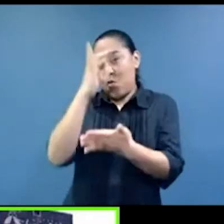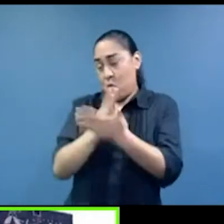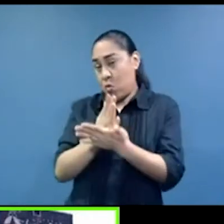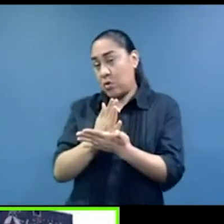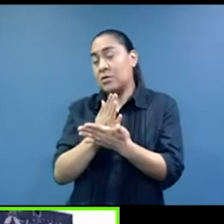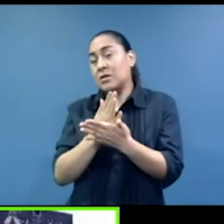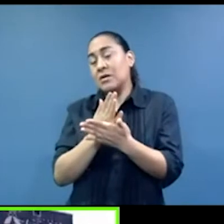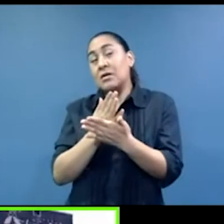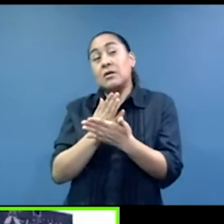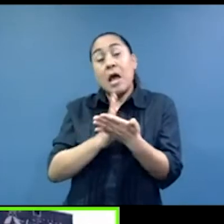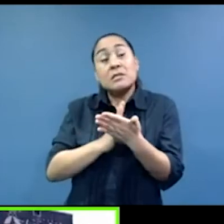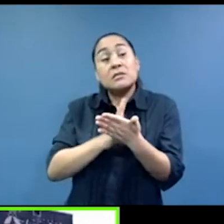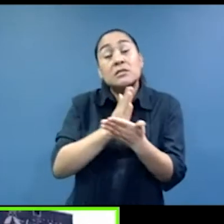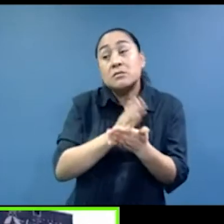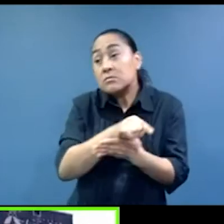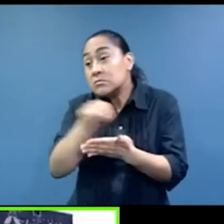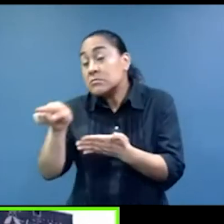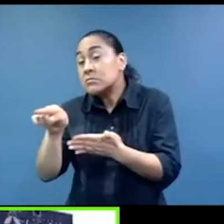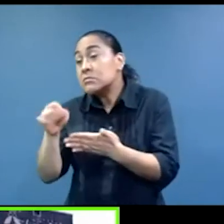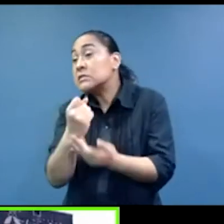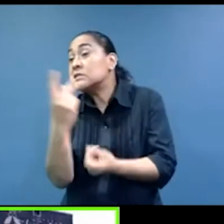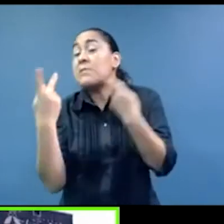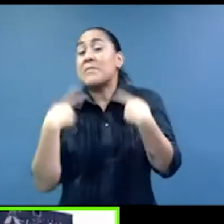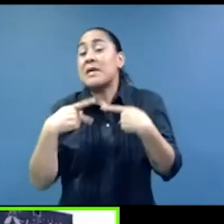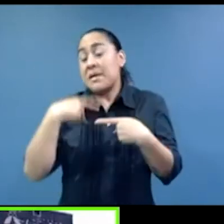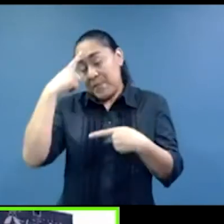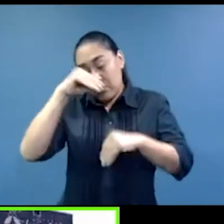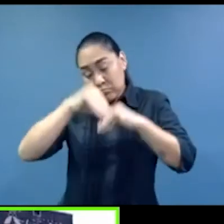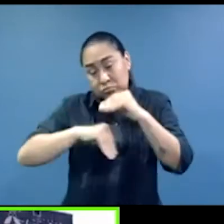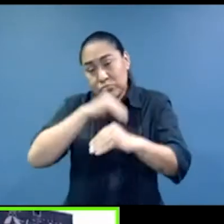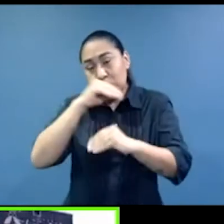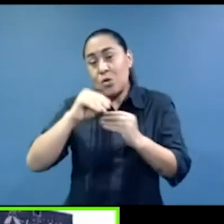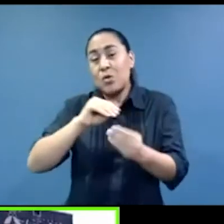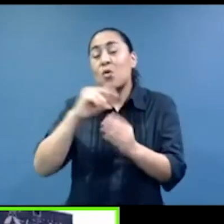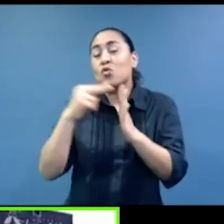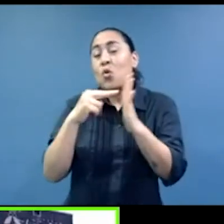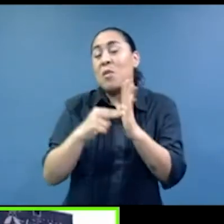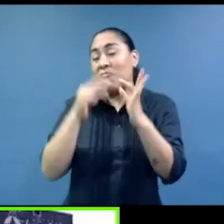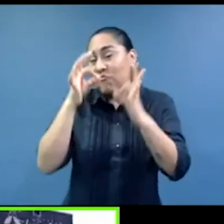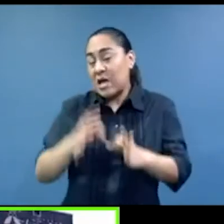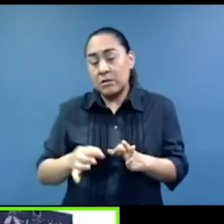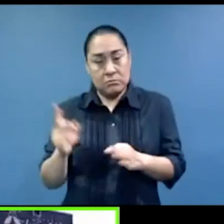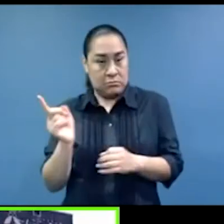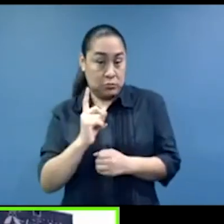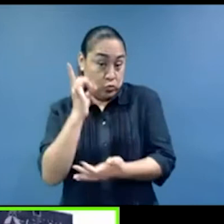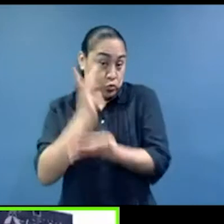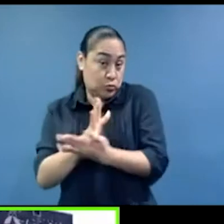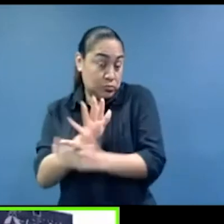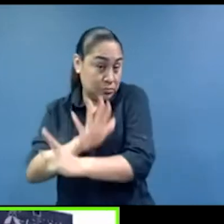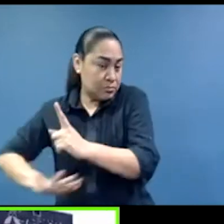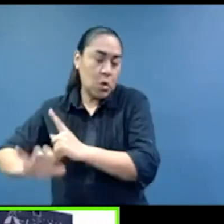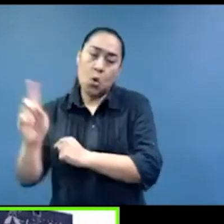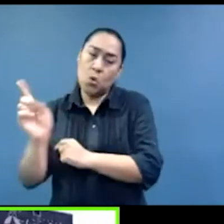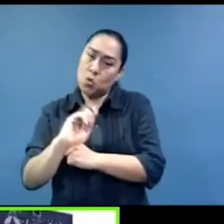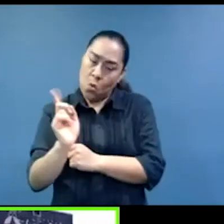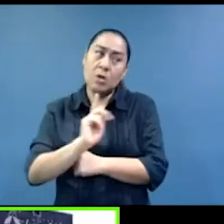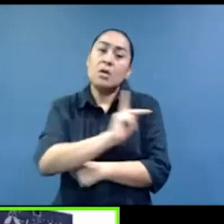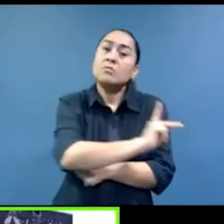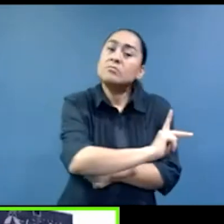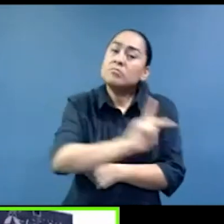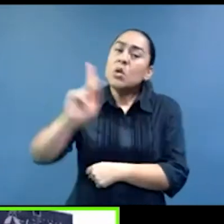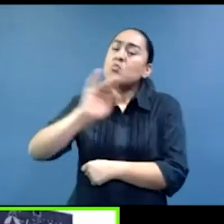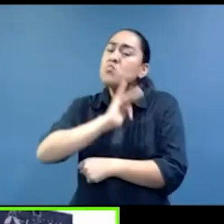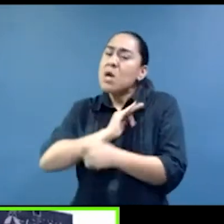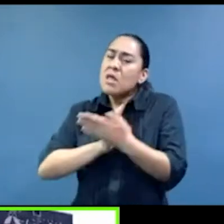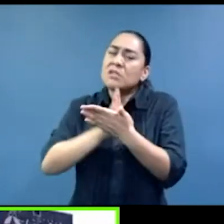norma oficial, para quienes vayan a modificar sus códigos, sino que sea asequible y que entiendan de qué